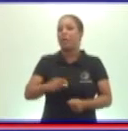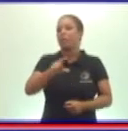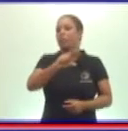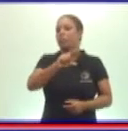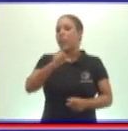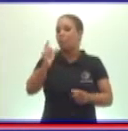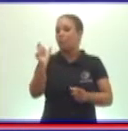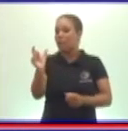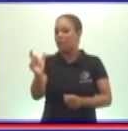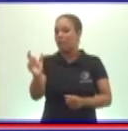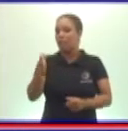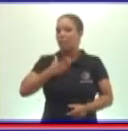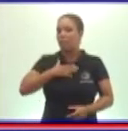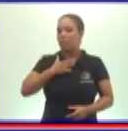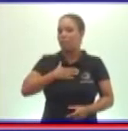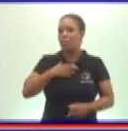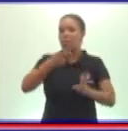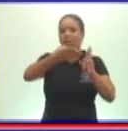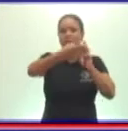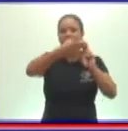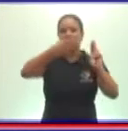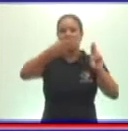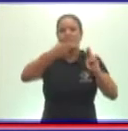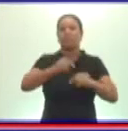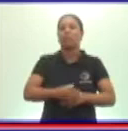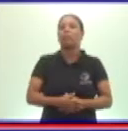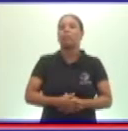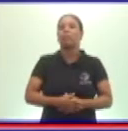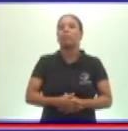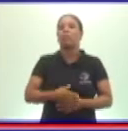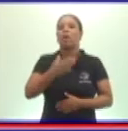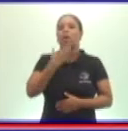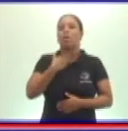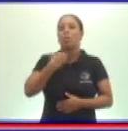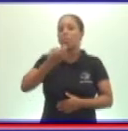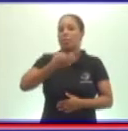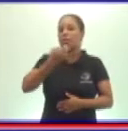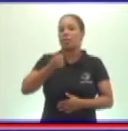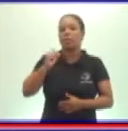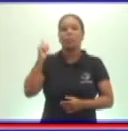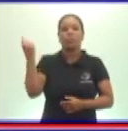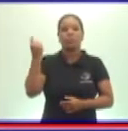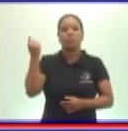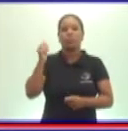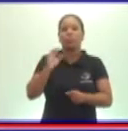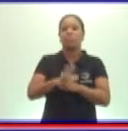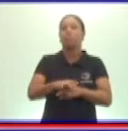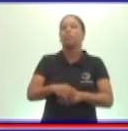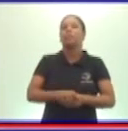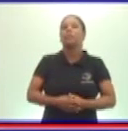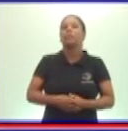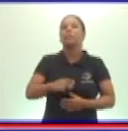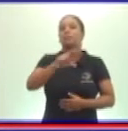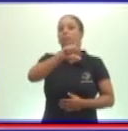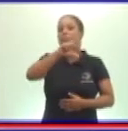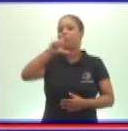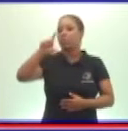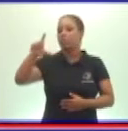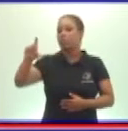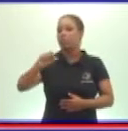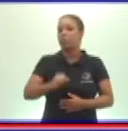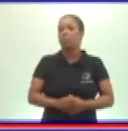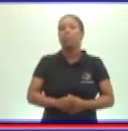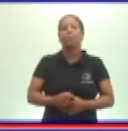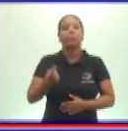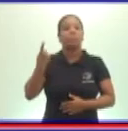asignatura. Es decir, la asignatura, tal como dijimos inicialmente, el conocimiento se expresa a través de los conceptos, requiere y es una exigencia